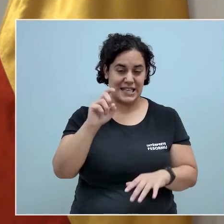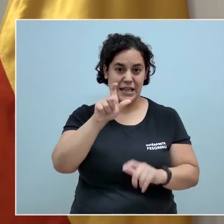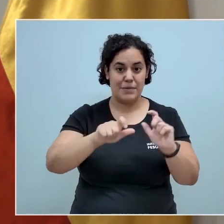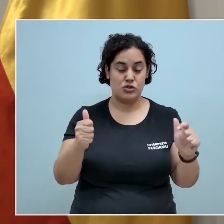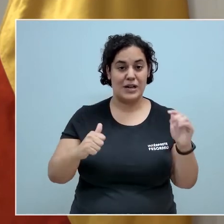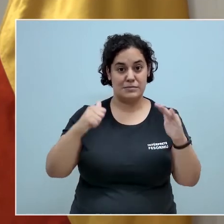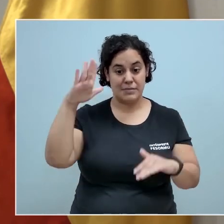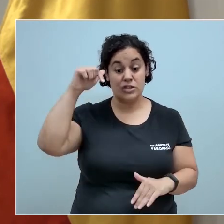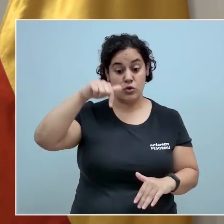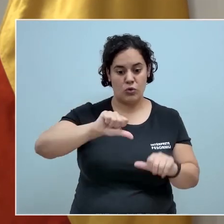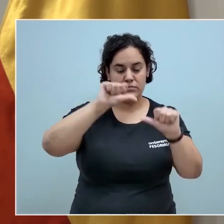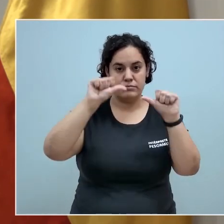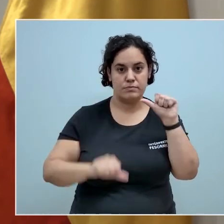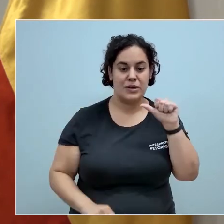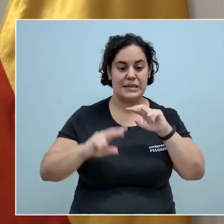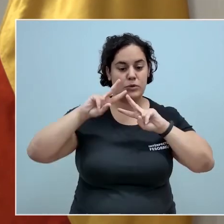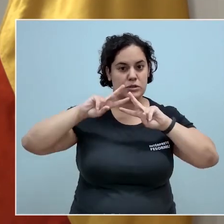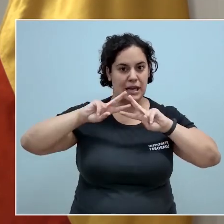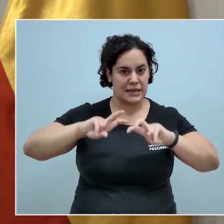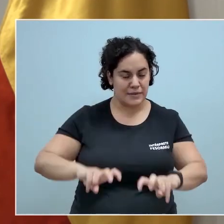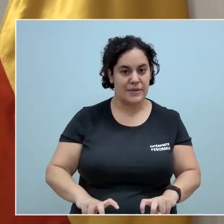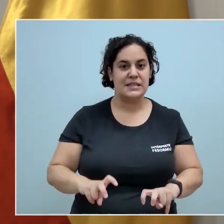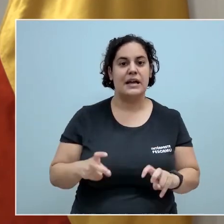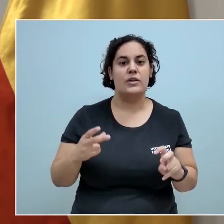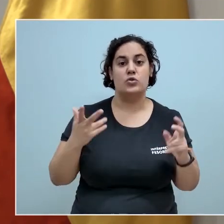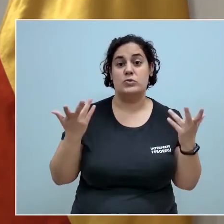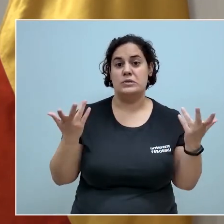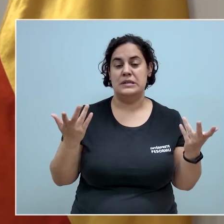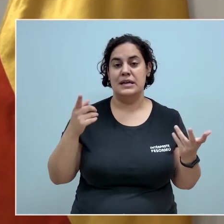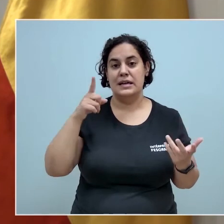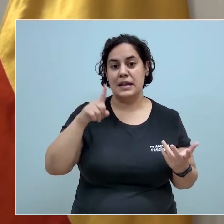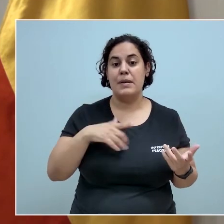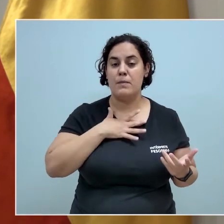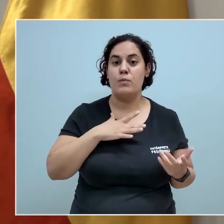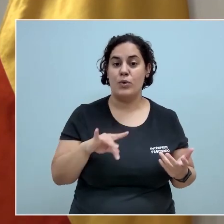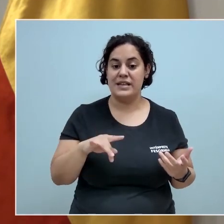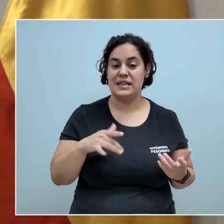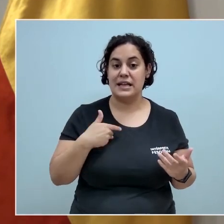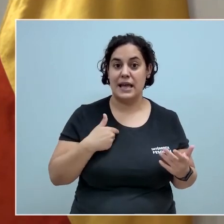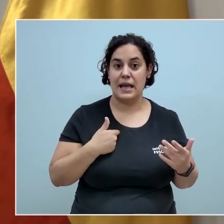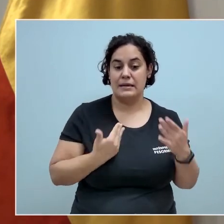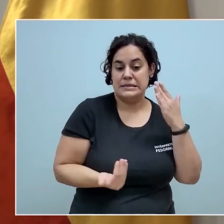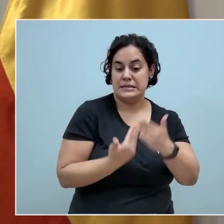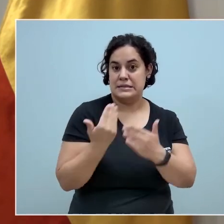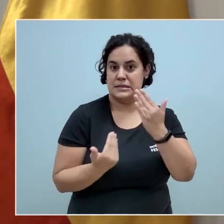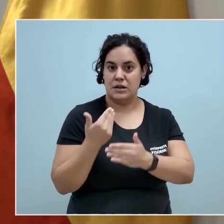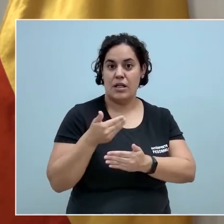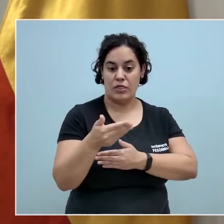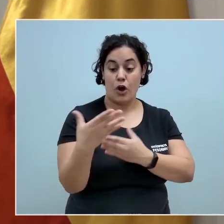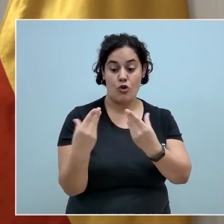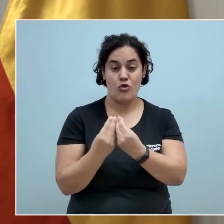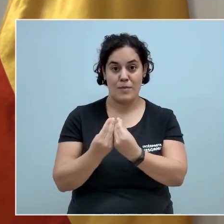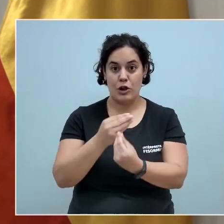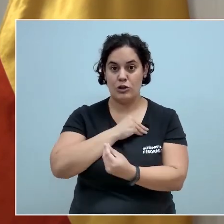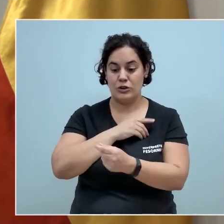estudios a lo largo de la mañana y probablemente estos 55 que hemos dicho, sin duda, se van a aumentar estos próximos días. El miedo